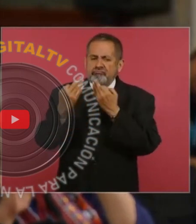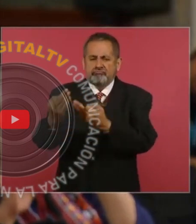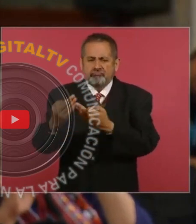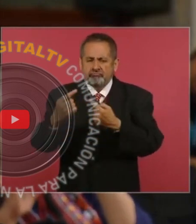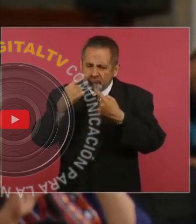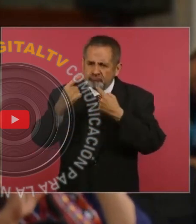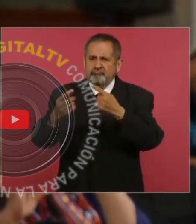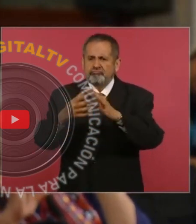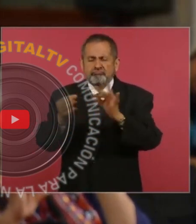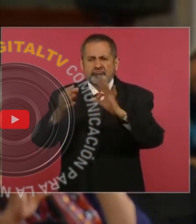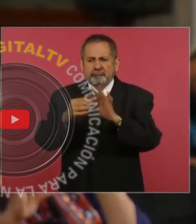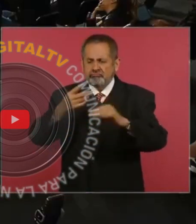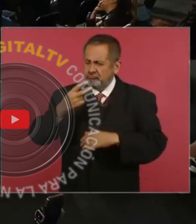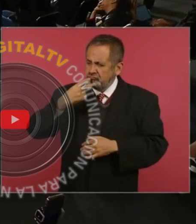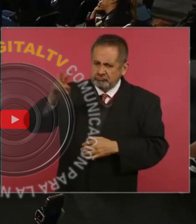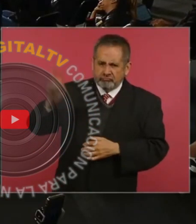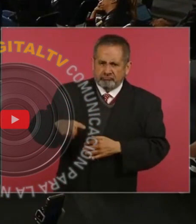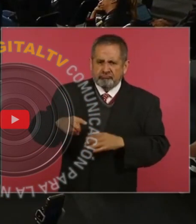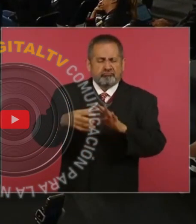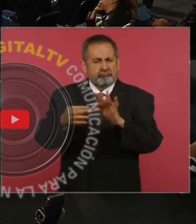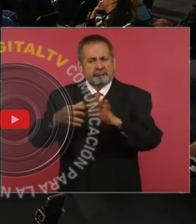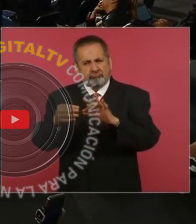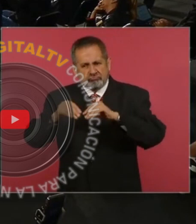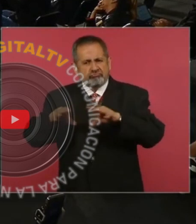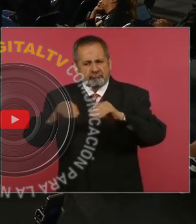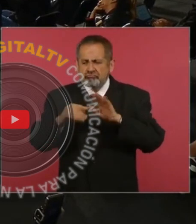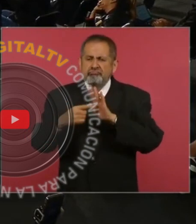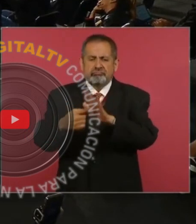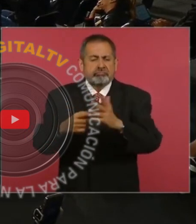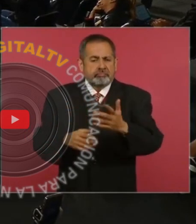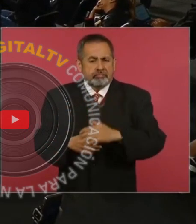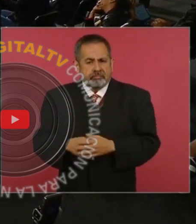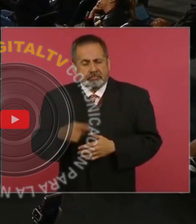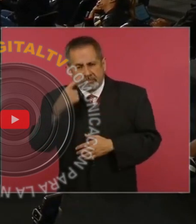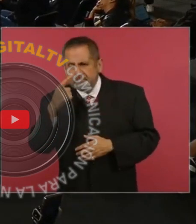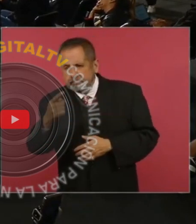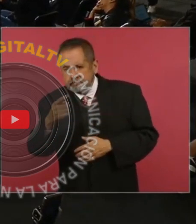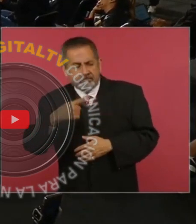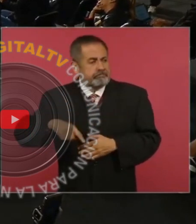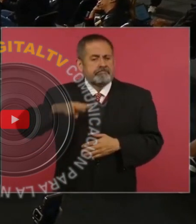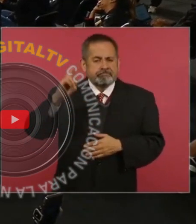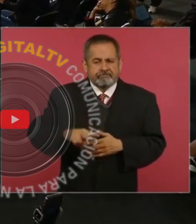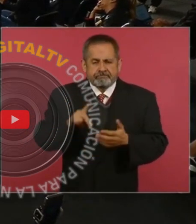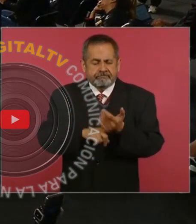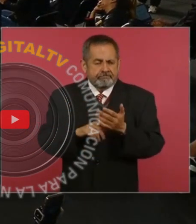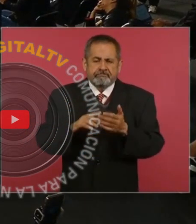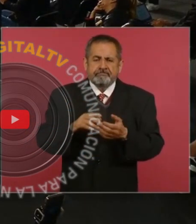da su verdad y también no solo la suya, sino una verdad que